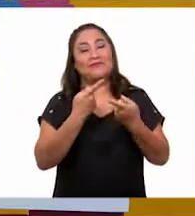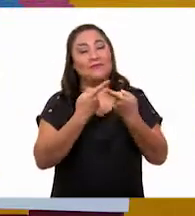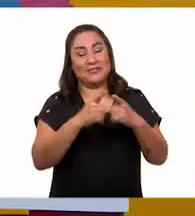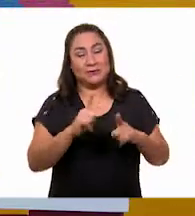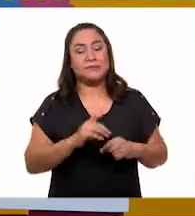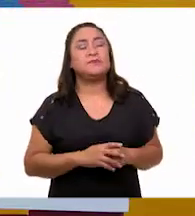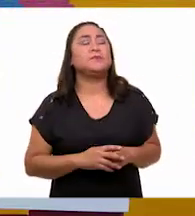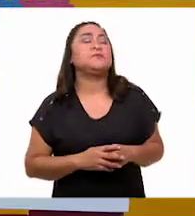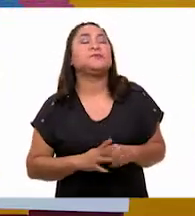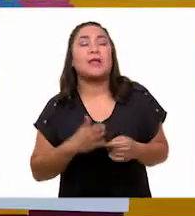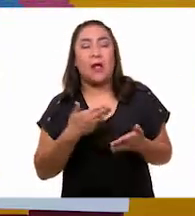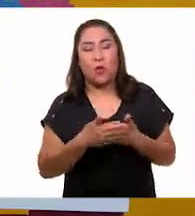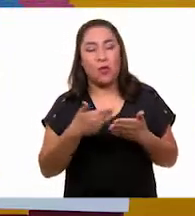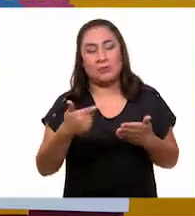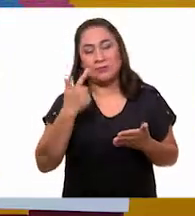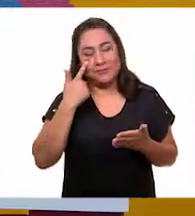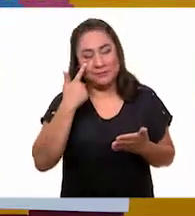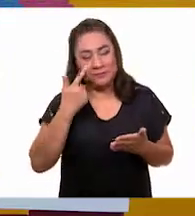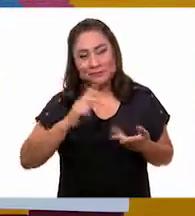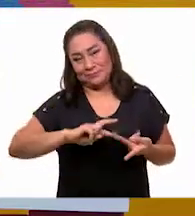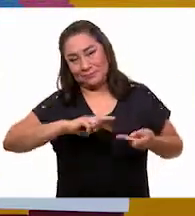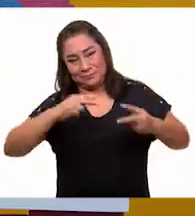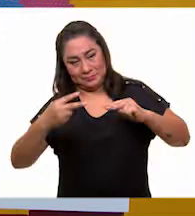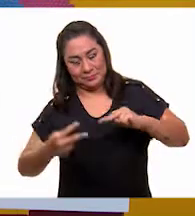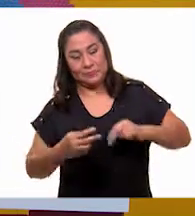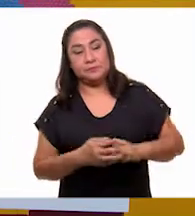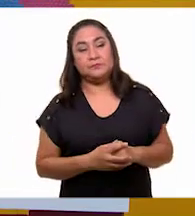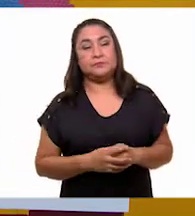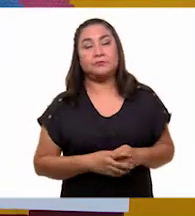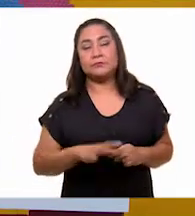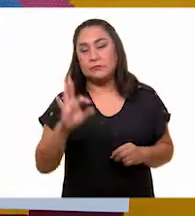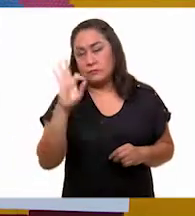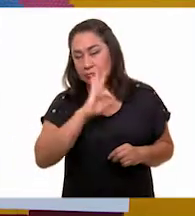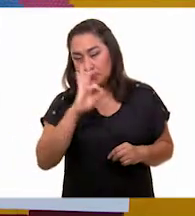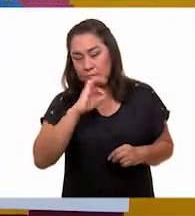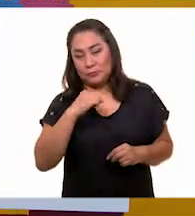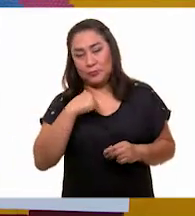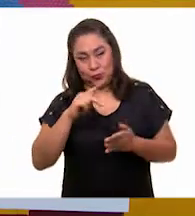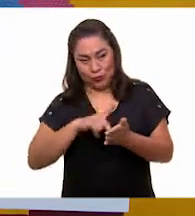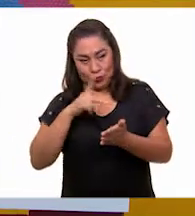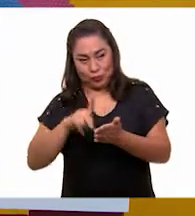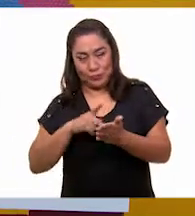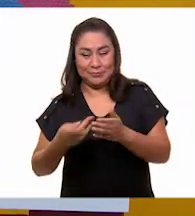pasaría si entonces al contrario hiciéramos esto? Si yo ahora lleno los